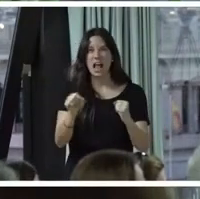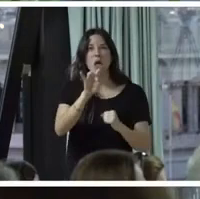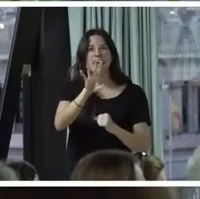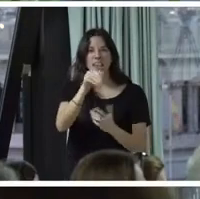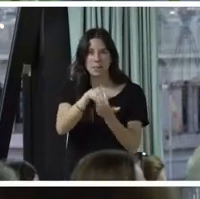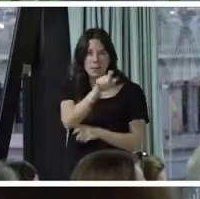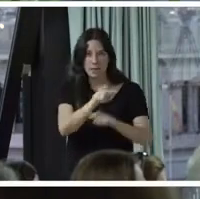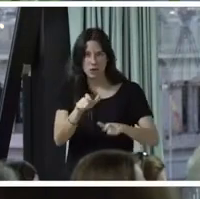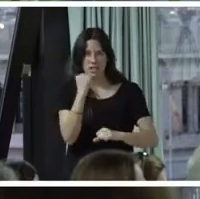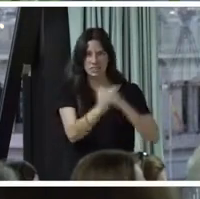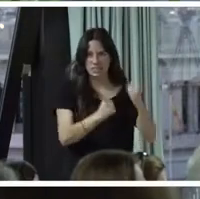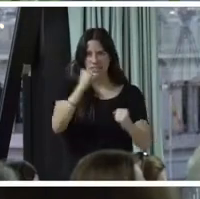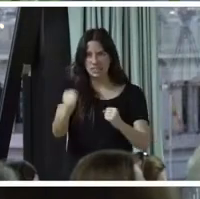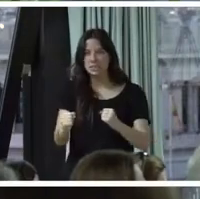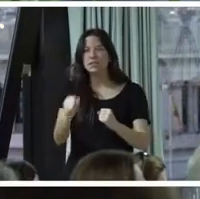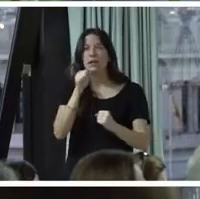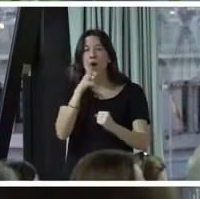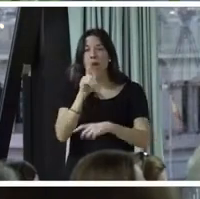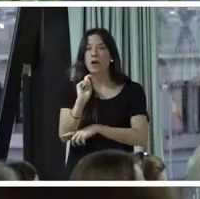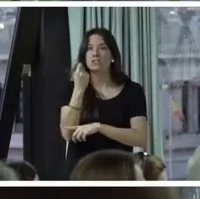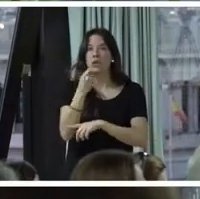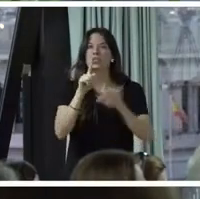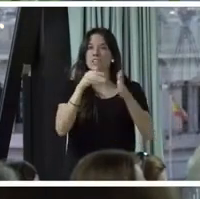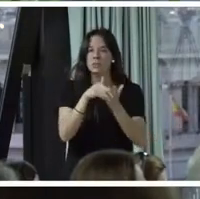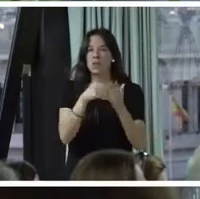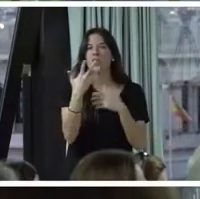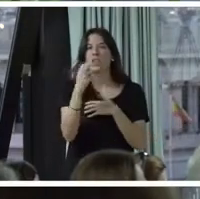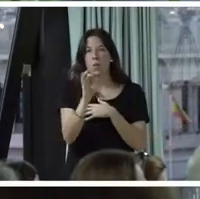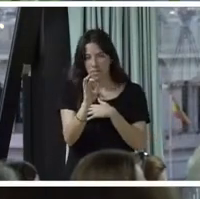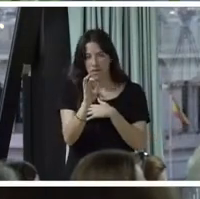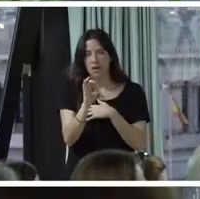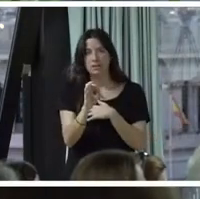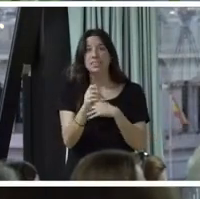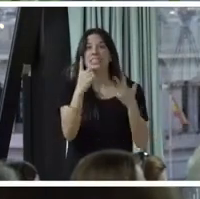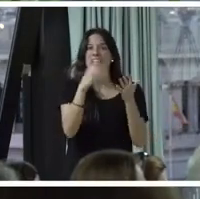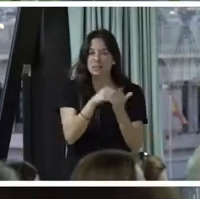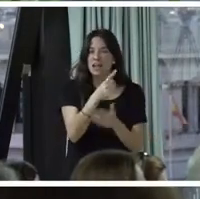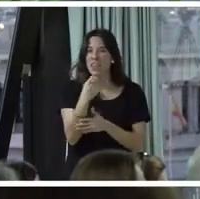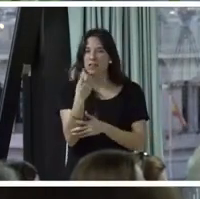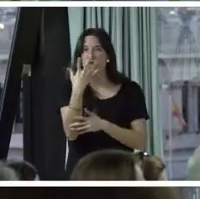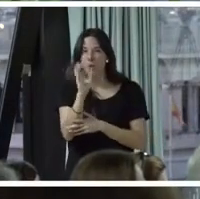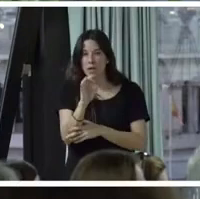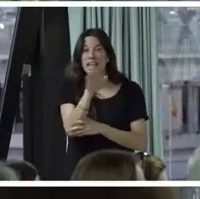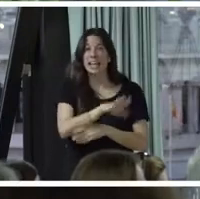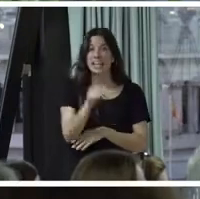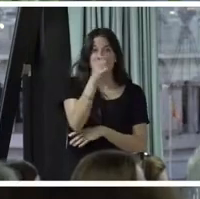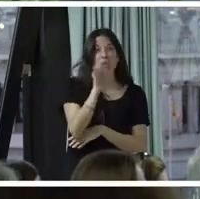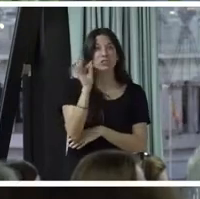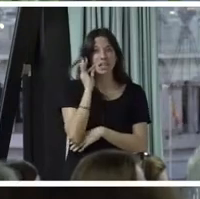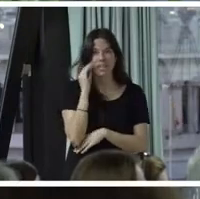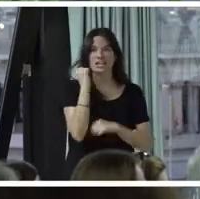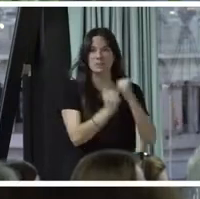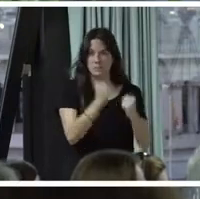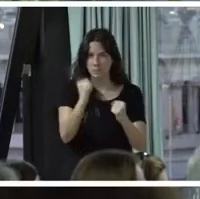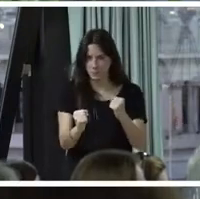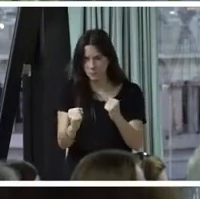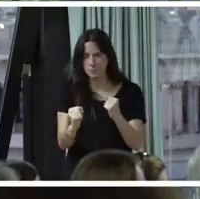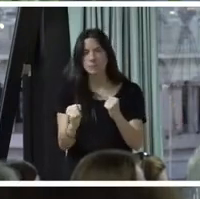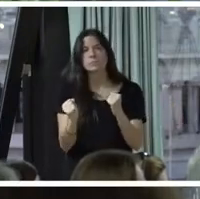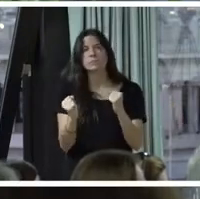ha conseguido que haya 6050 6150 niños y niñas que han sido